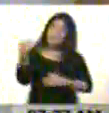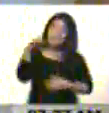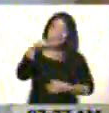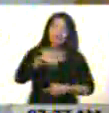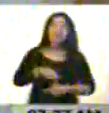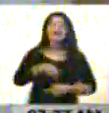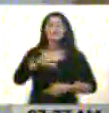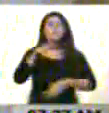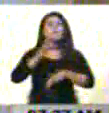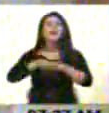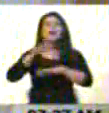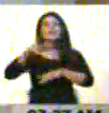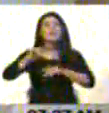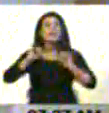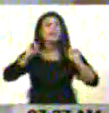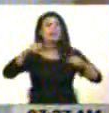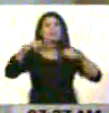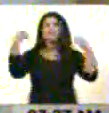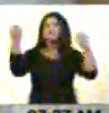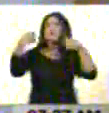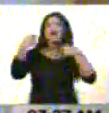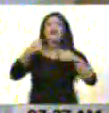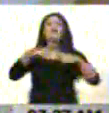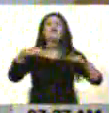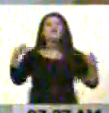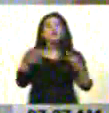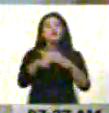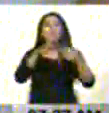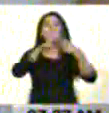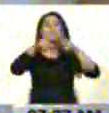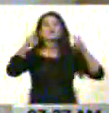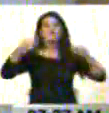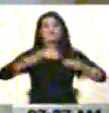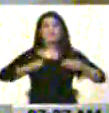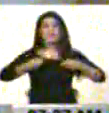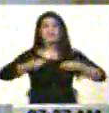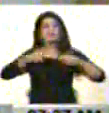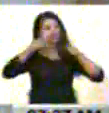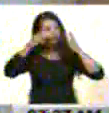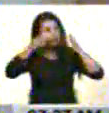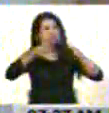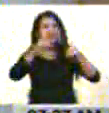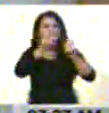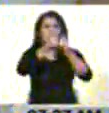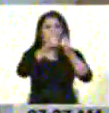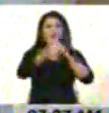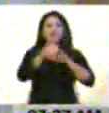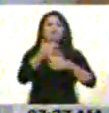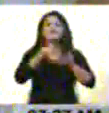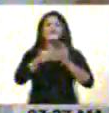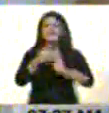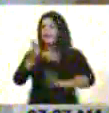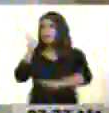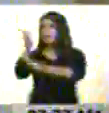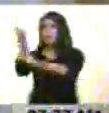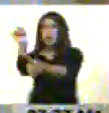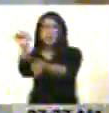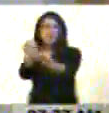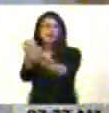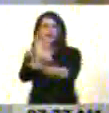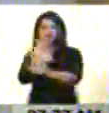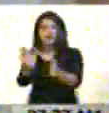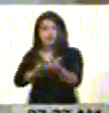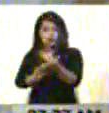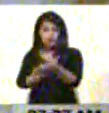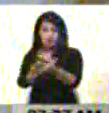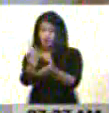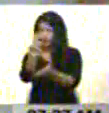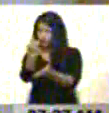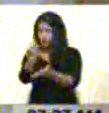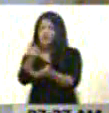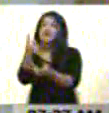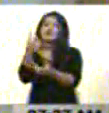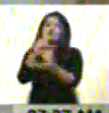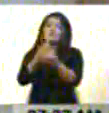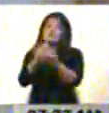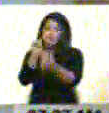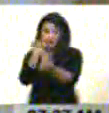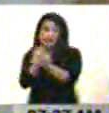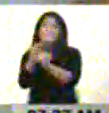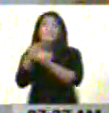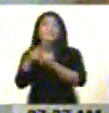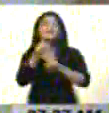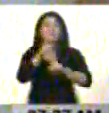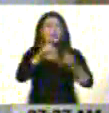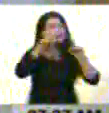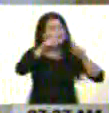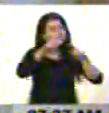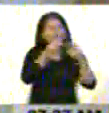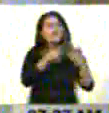la paz y por la vida. No hay un tema nada más de meter preso a los delincuentes, sino que también hay que recuperar los valores. Hay